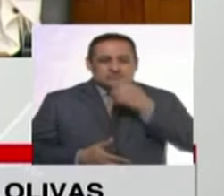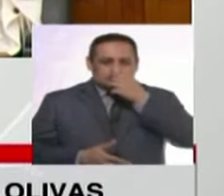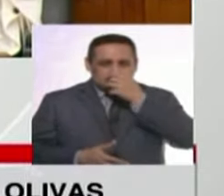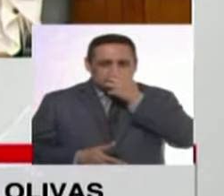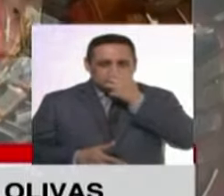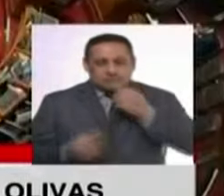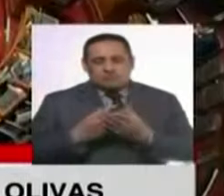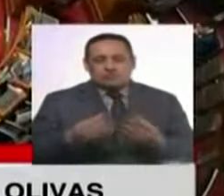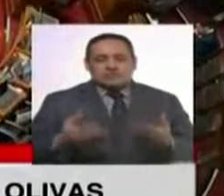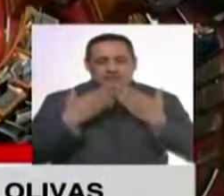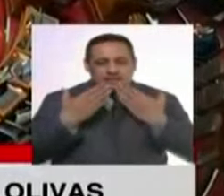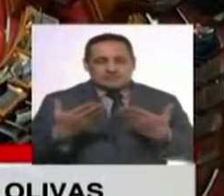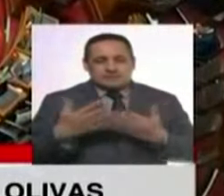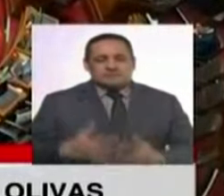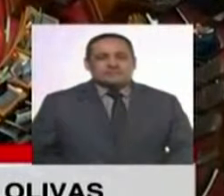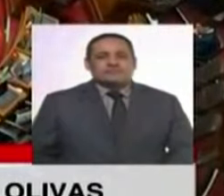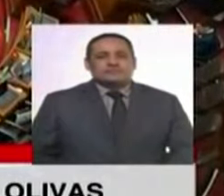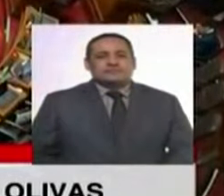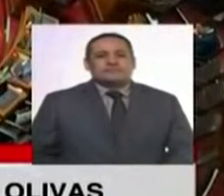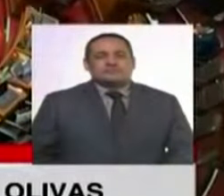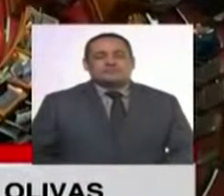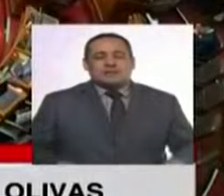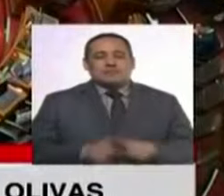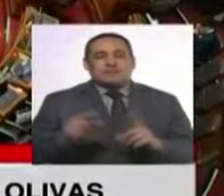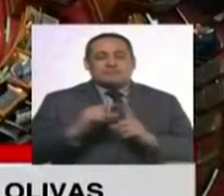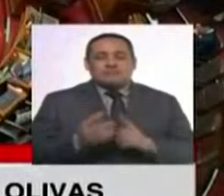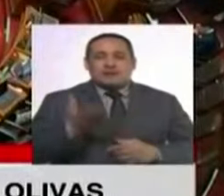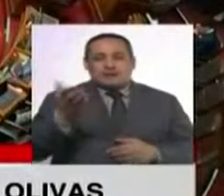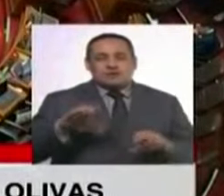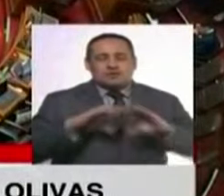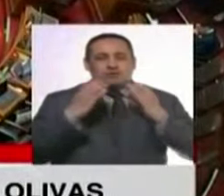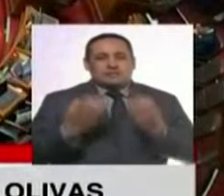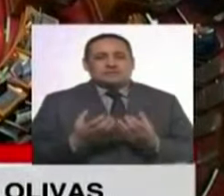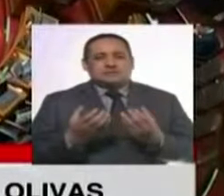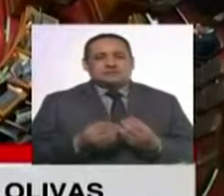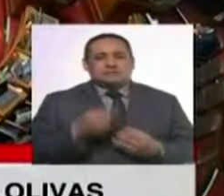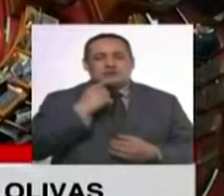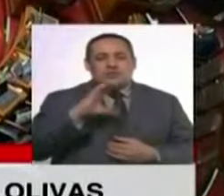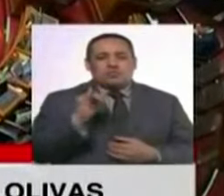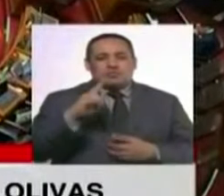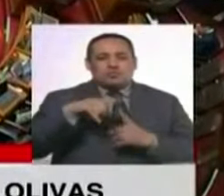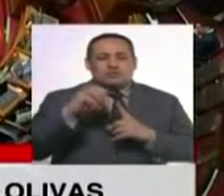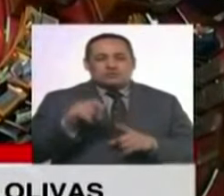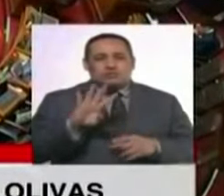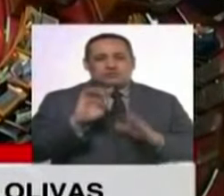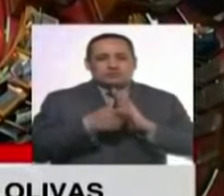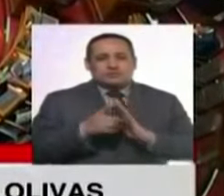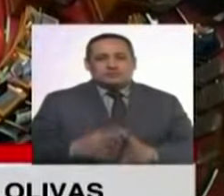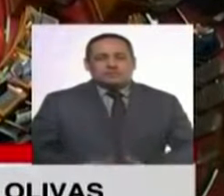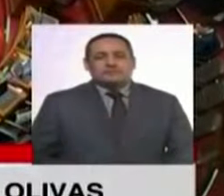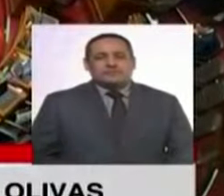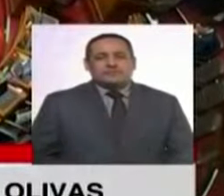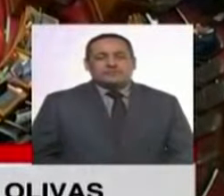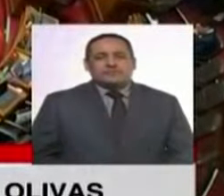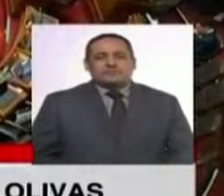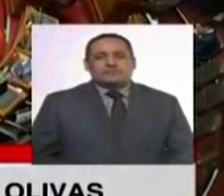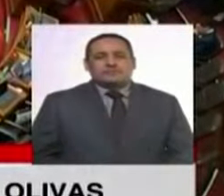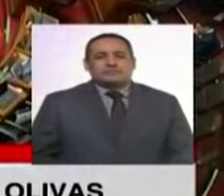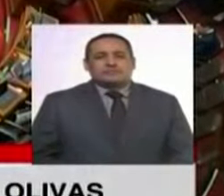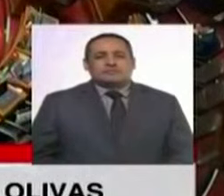Muchas gracias congresista tiene la palabra al congresista José Cueto por cuatro minutos renovación